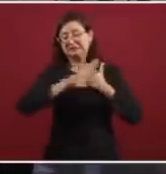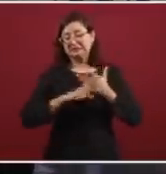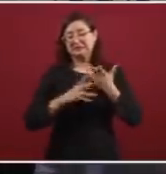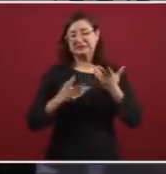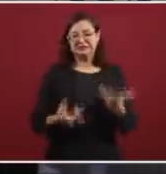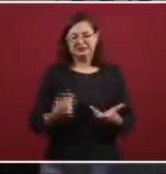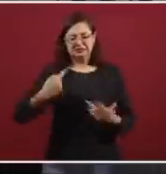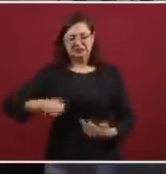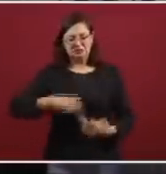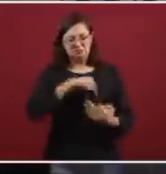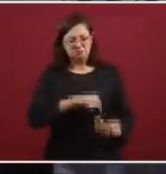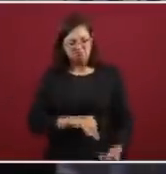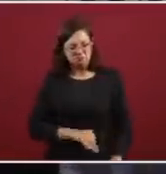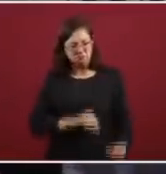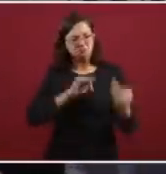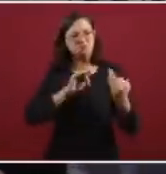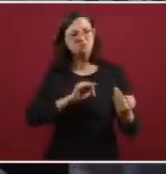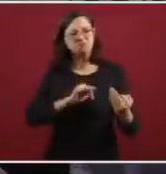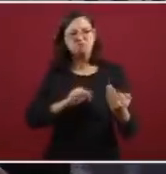podemos salir adelante